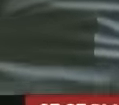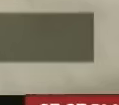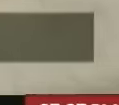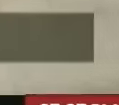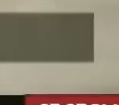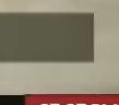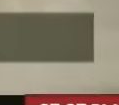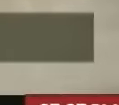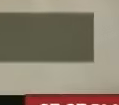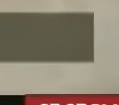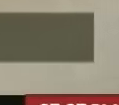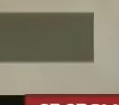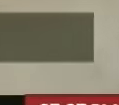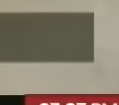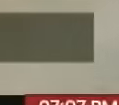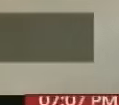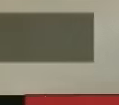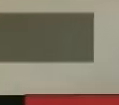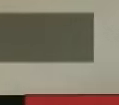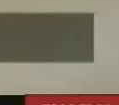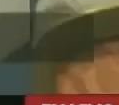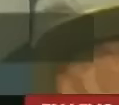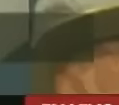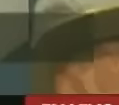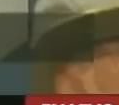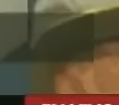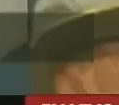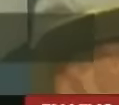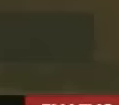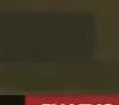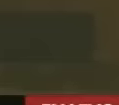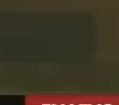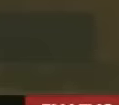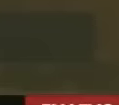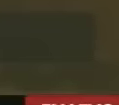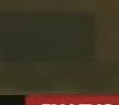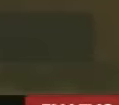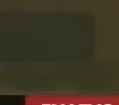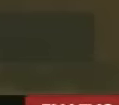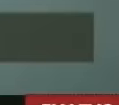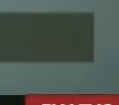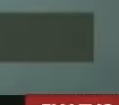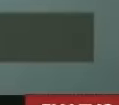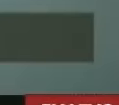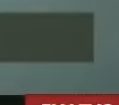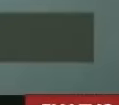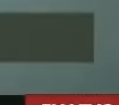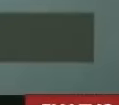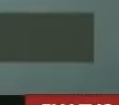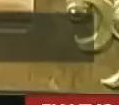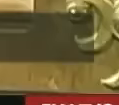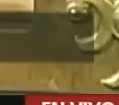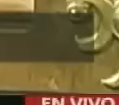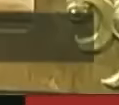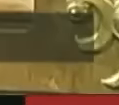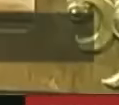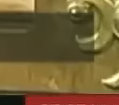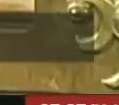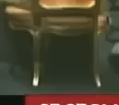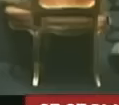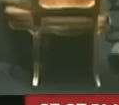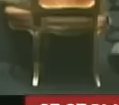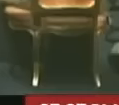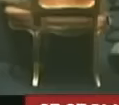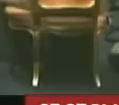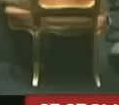Nacional ejerce su soberanía, se perfecciona y avanza en sus tareas constitucionales y los organismos internacionales acompañan a